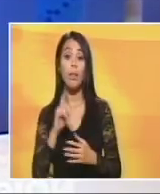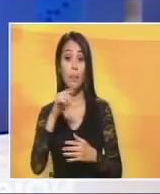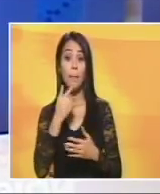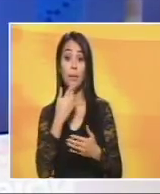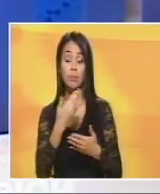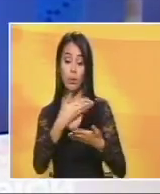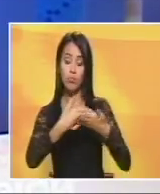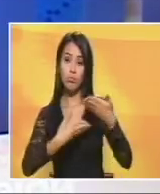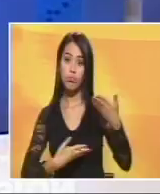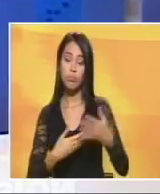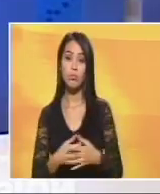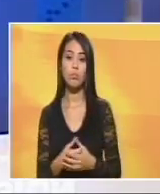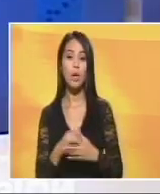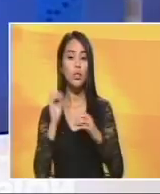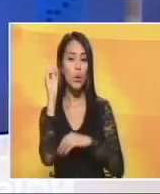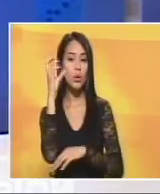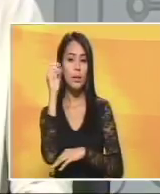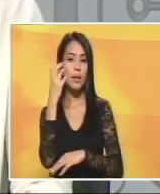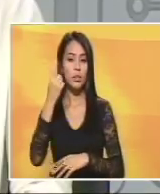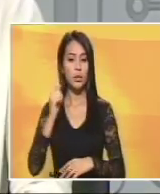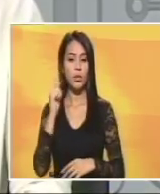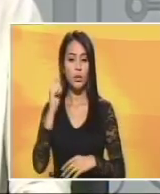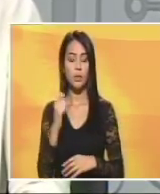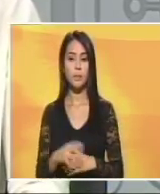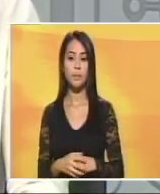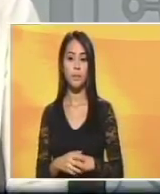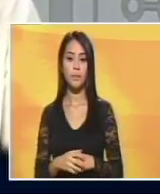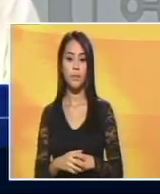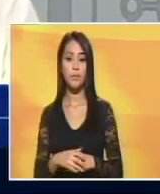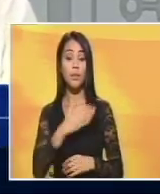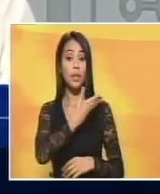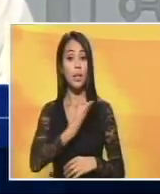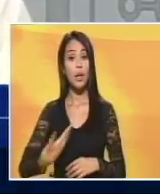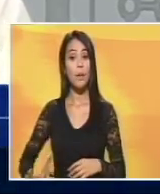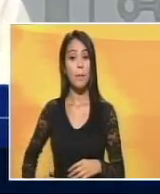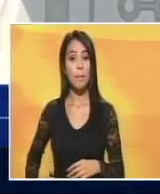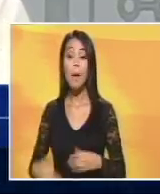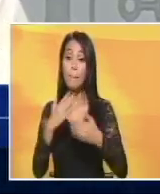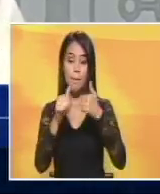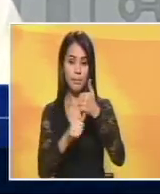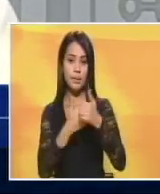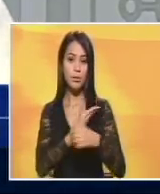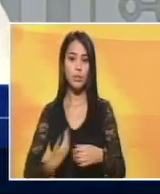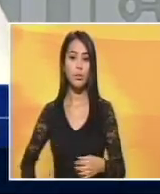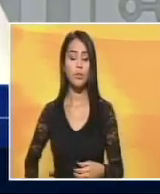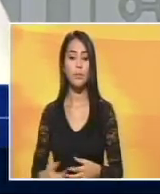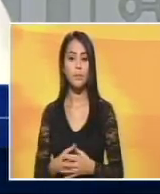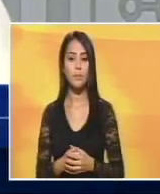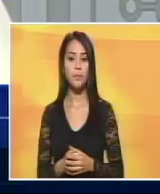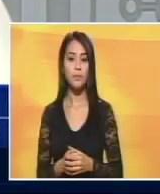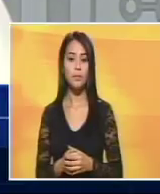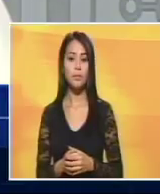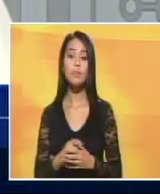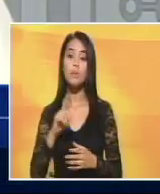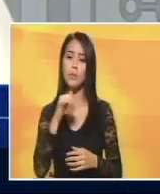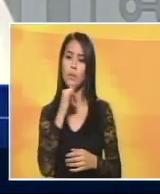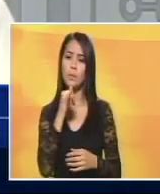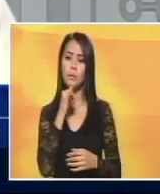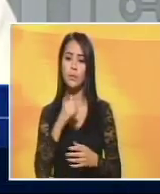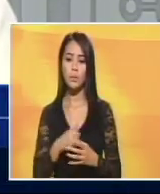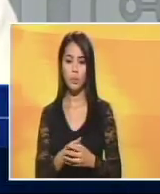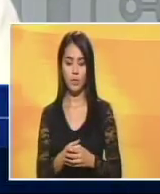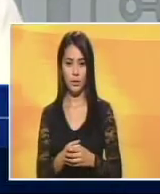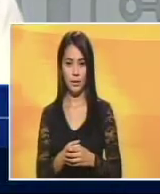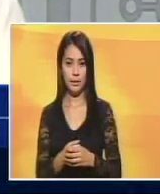propuestas al Congreso de los Diputados. En rueda de prensa, la vicepresidenta del Ejecutivo, Soraya Sáenz de Santa María, reiteró que